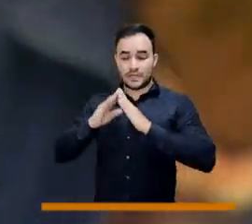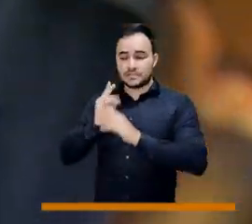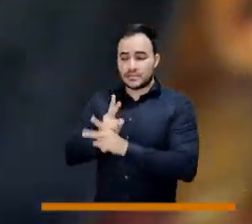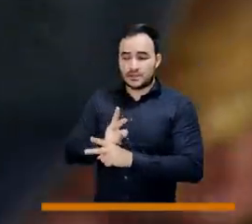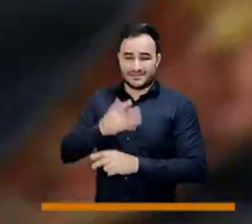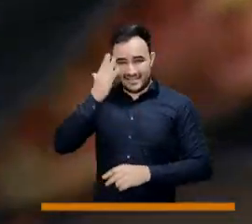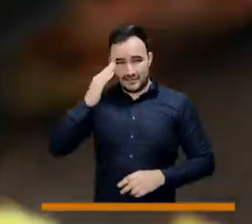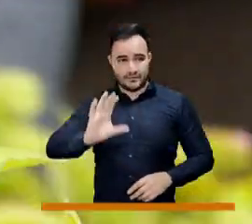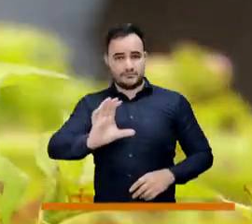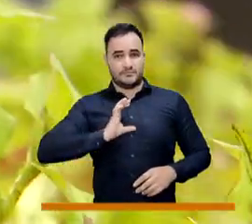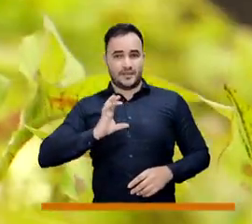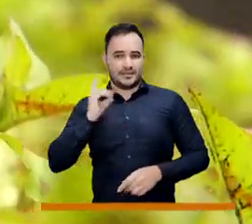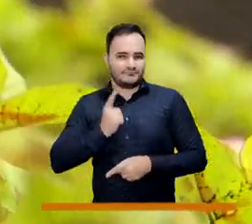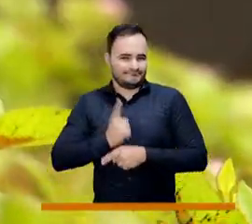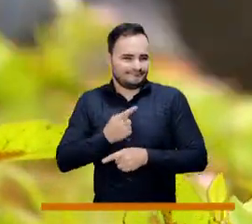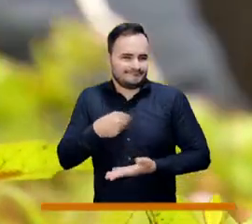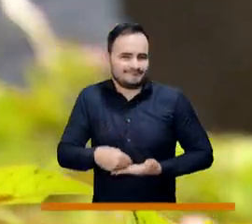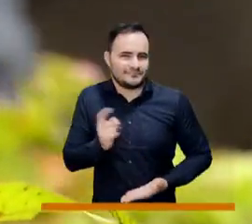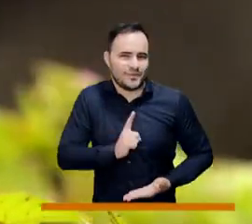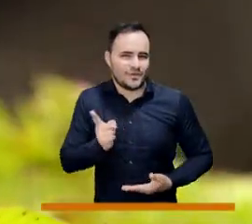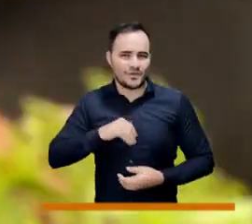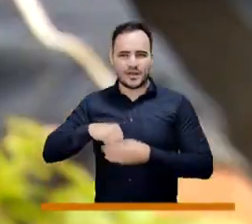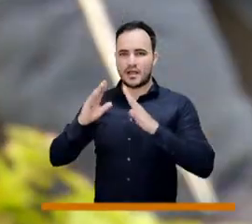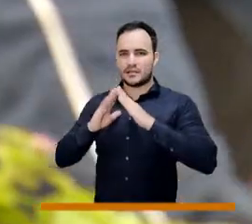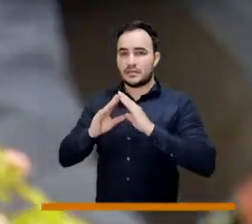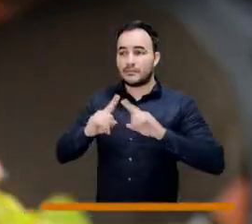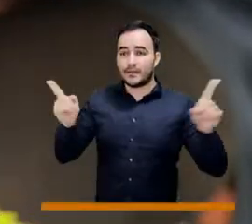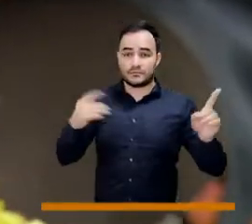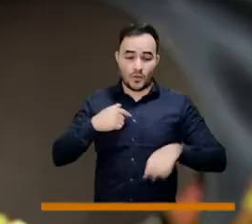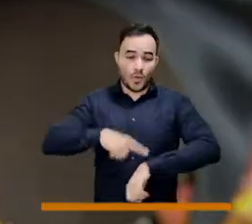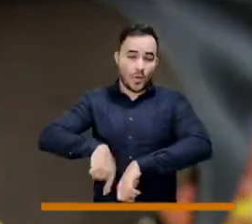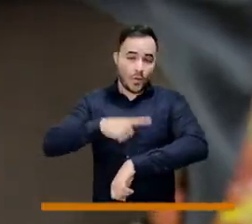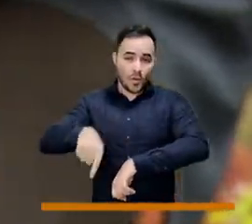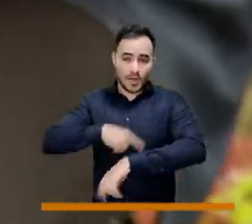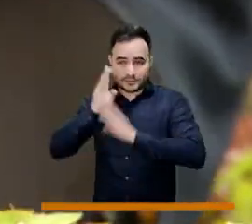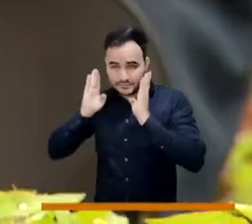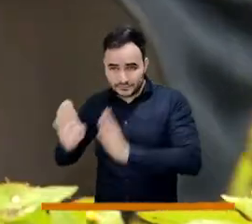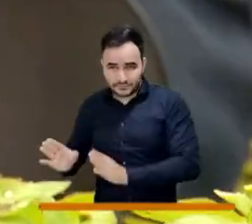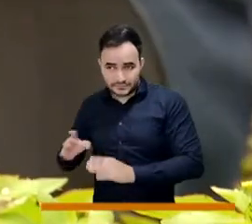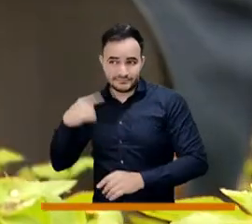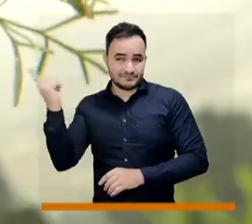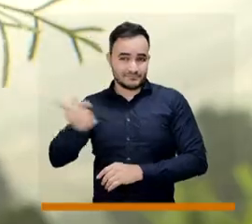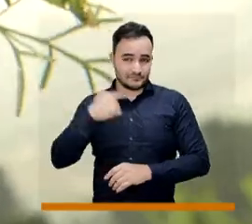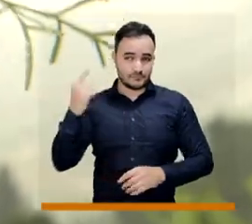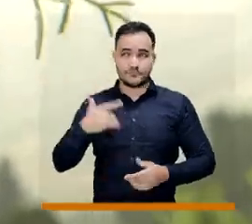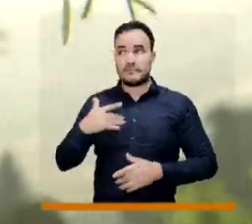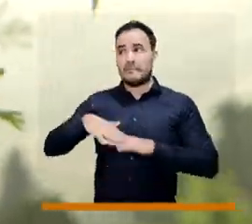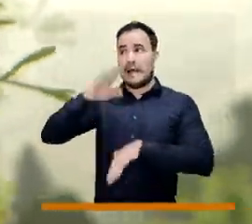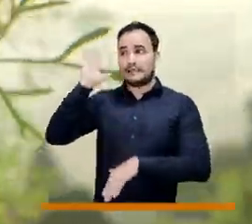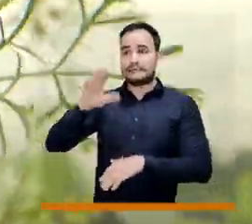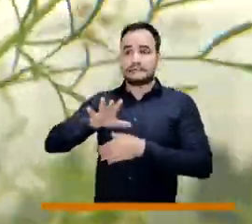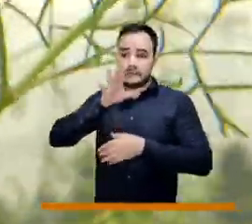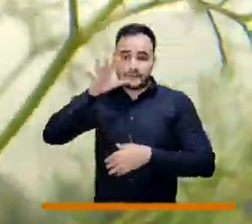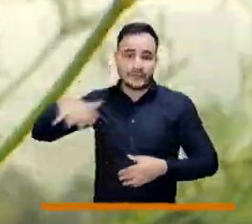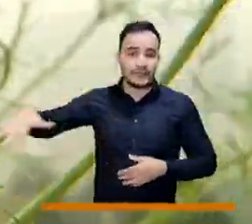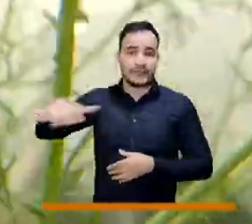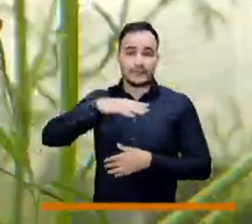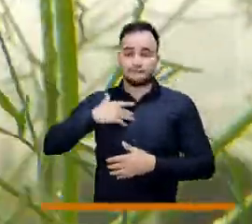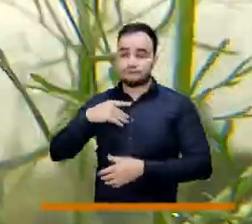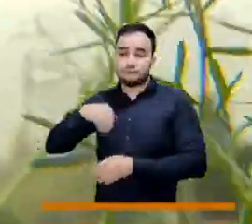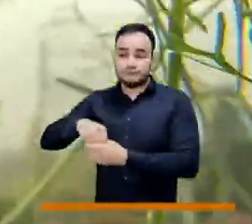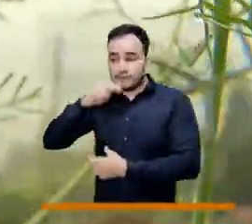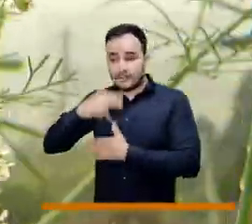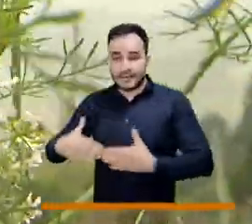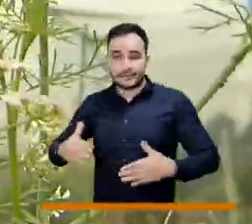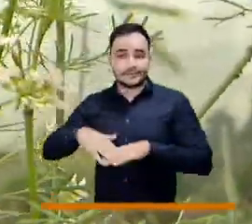no remunerado, pero que se le lleva el 200% del tiempo de las mujeres y en la ruralidad, además del